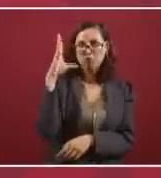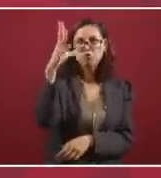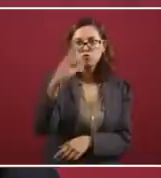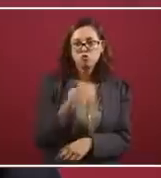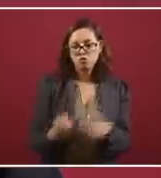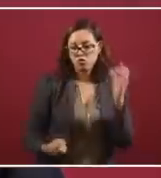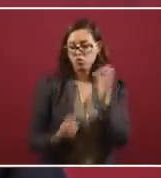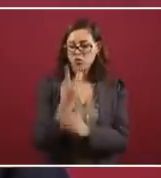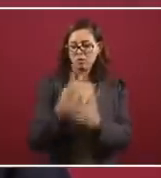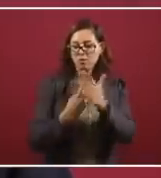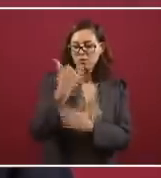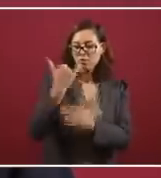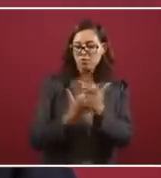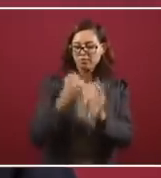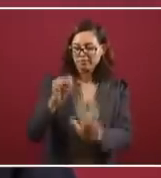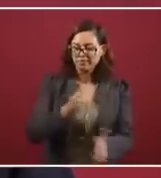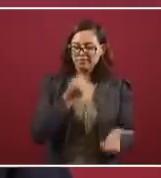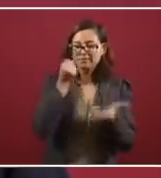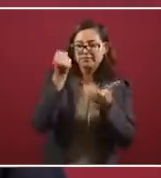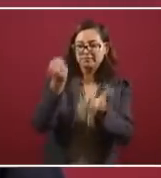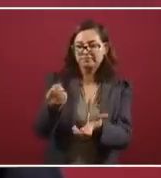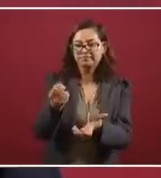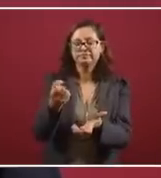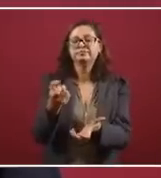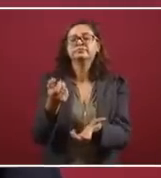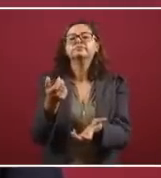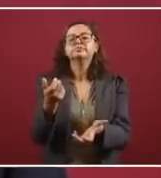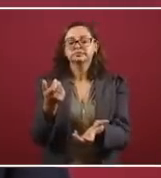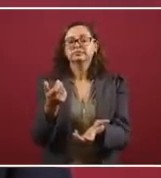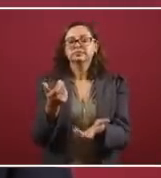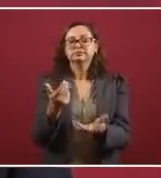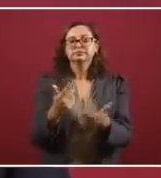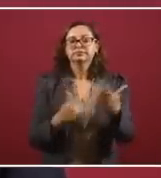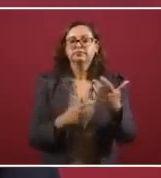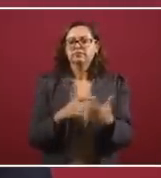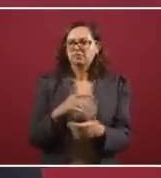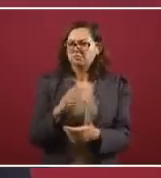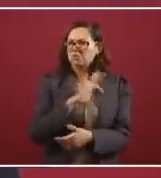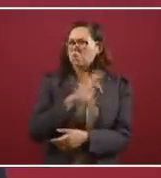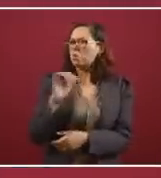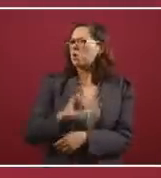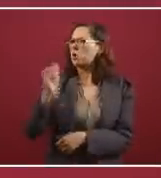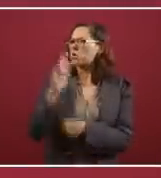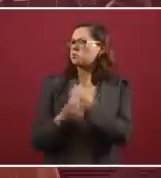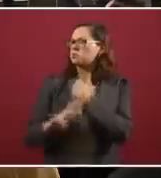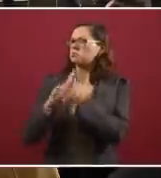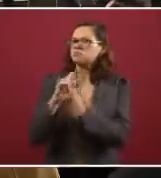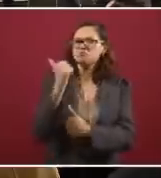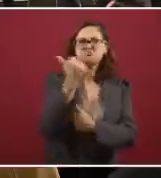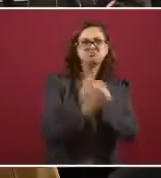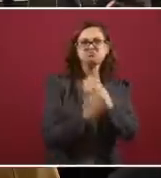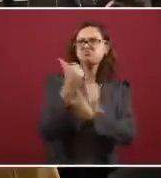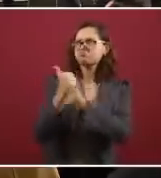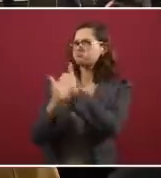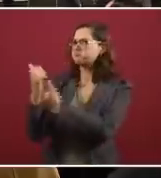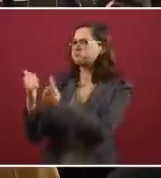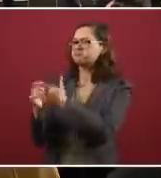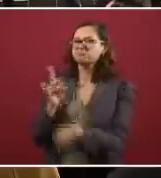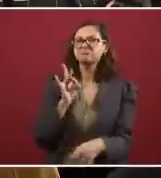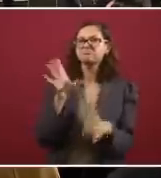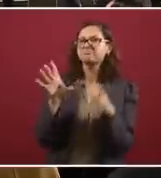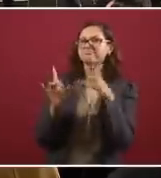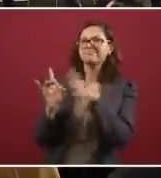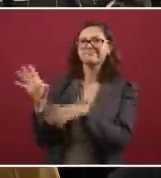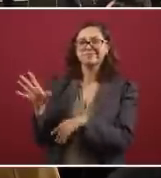de inversión que pueden definitivamente competir con cualquier país del mundo. Creo que es una magnífica